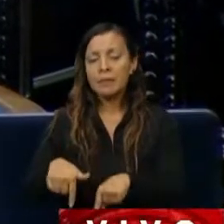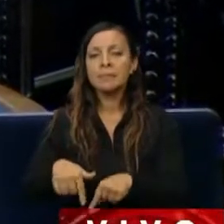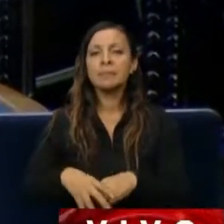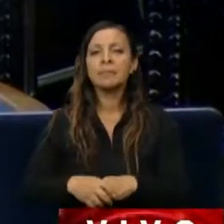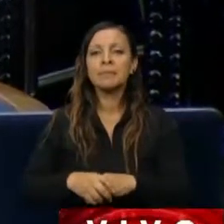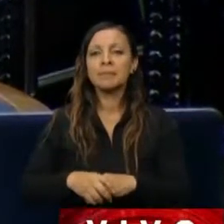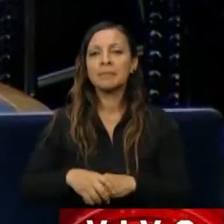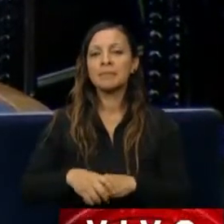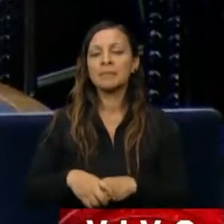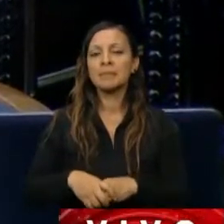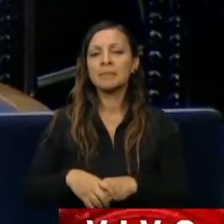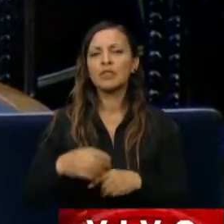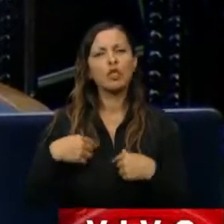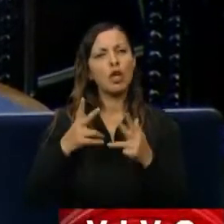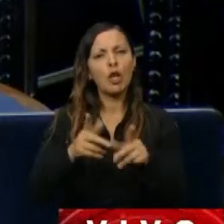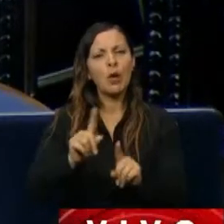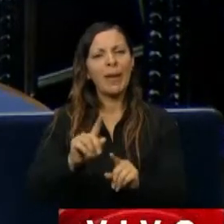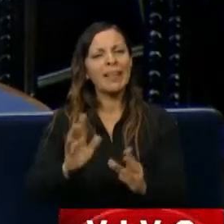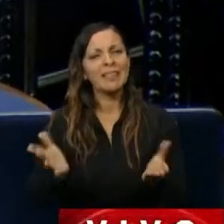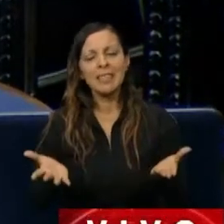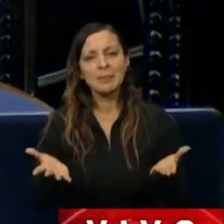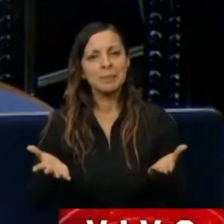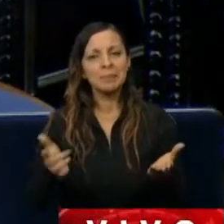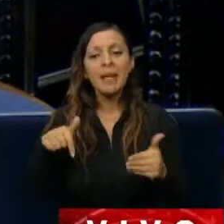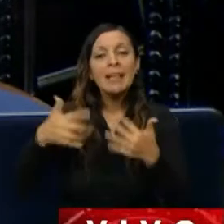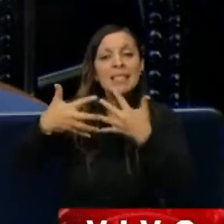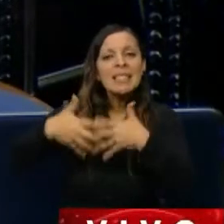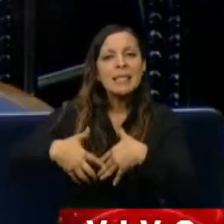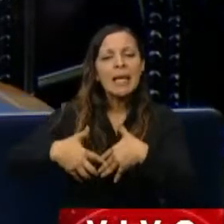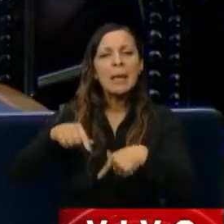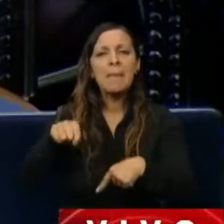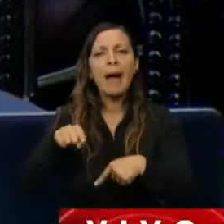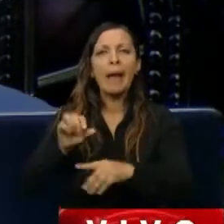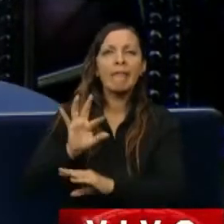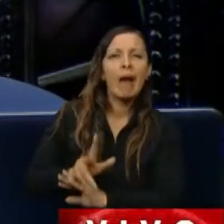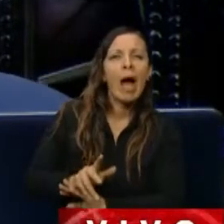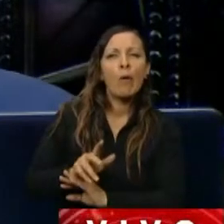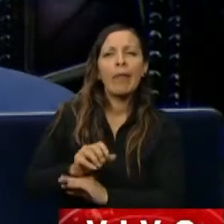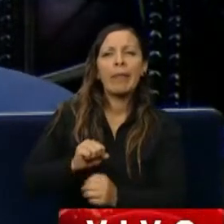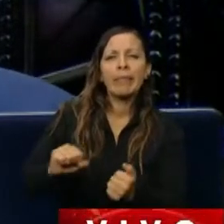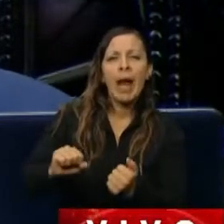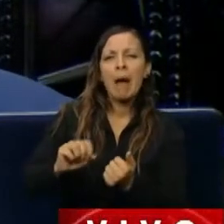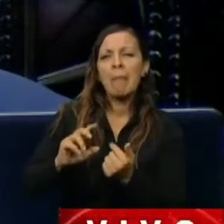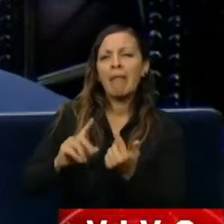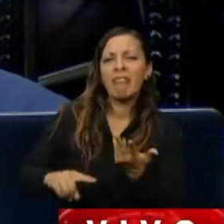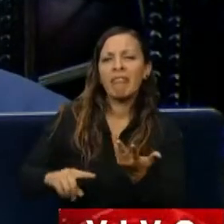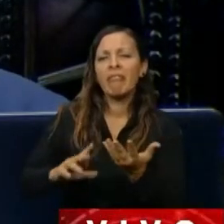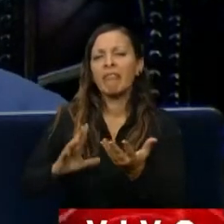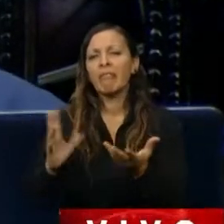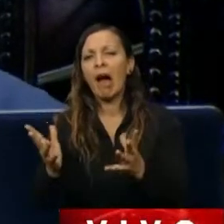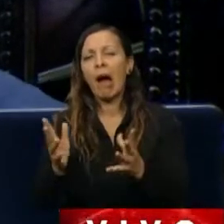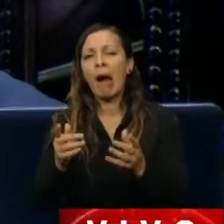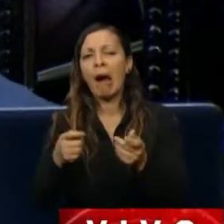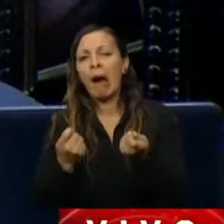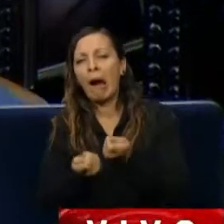nivel nacional, no voy a caer en el discurso de que es un sistema fraudulento o de que vicia la voluntad